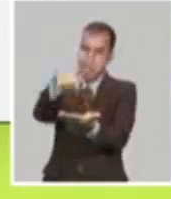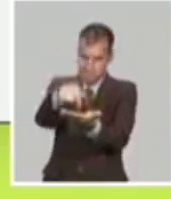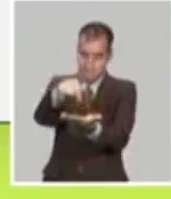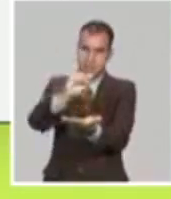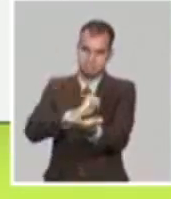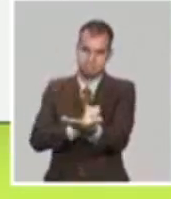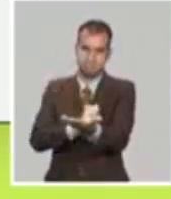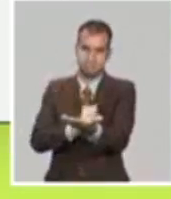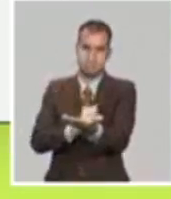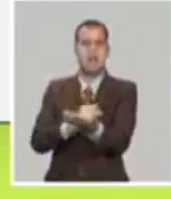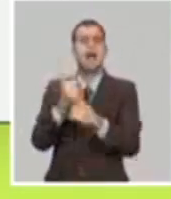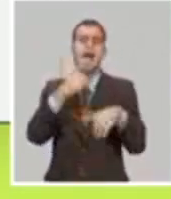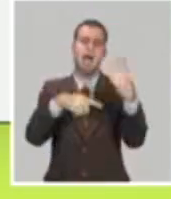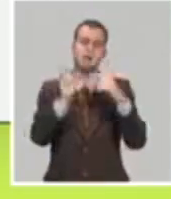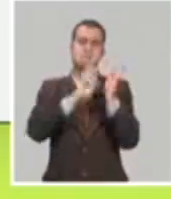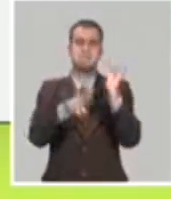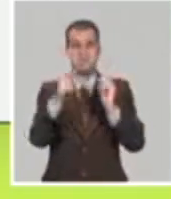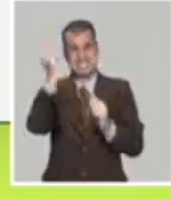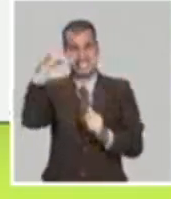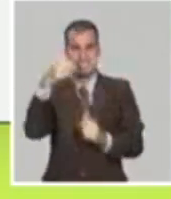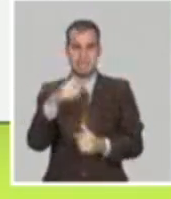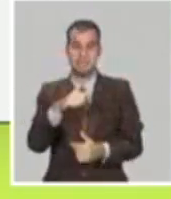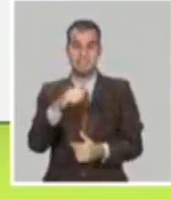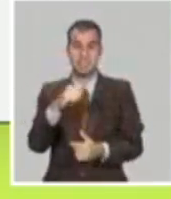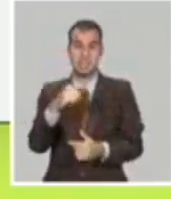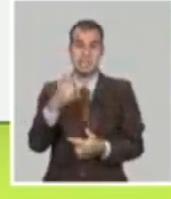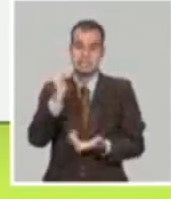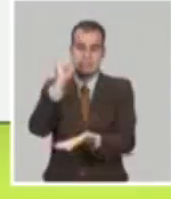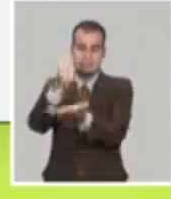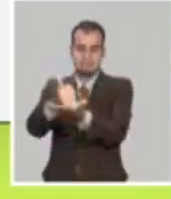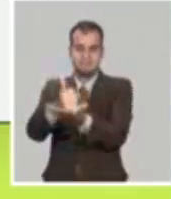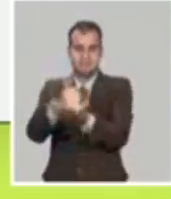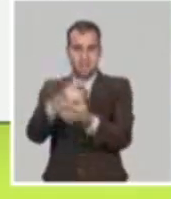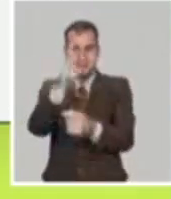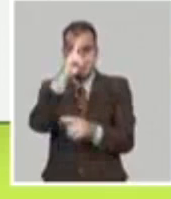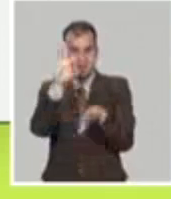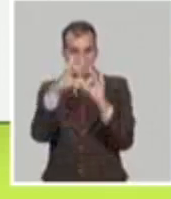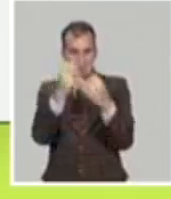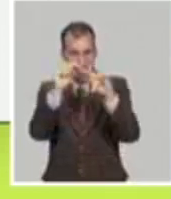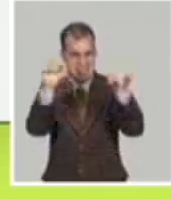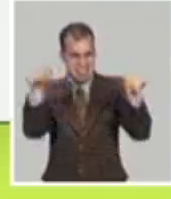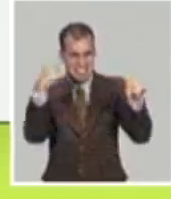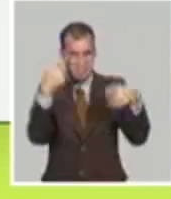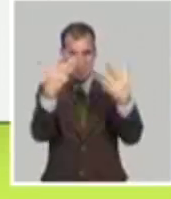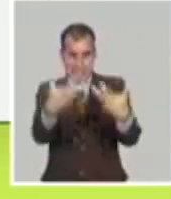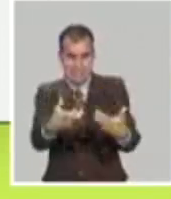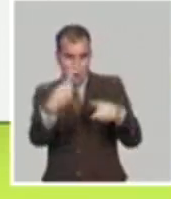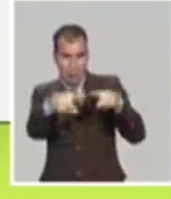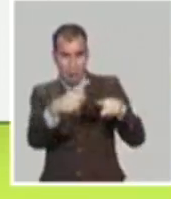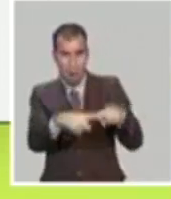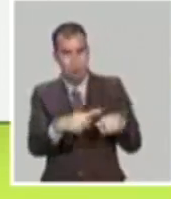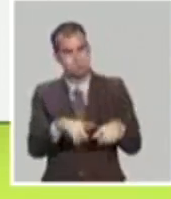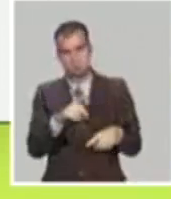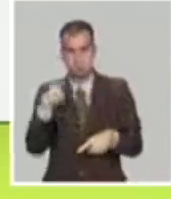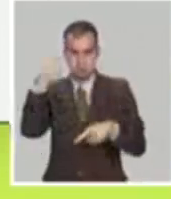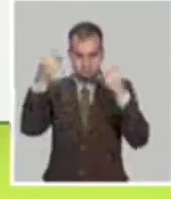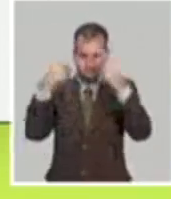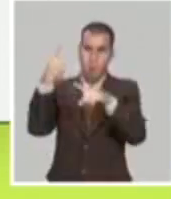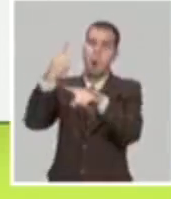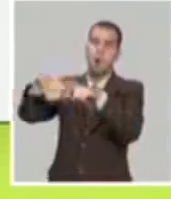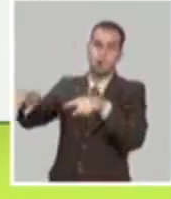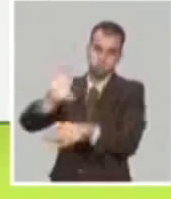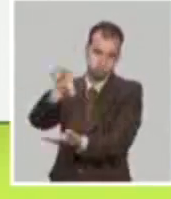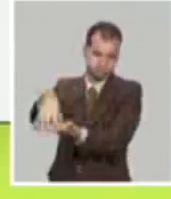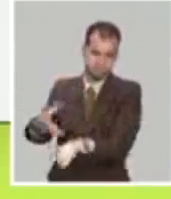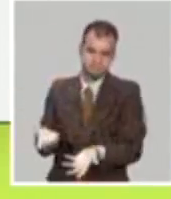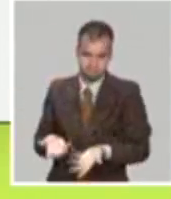y determinados lugares, los consultorios que no reúnan las condiciones se van a evaluar a otros lugares, como lo hemos estado haciendo en la capital.